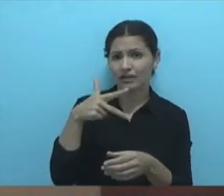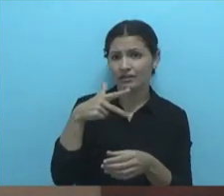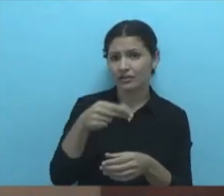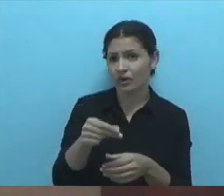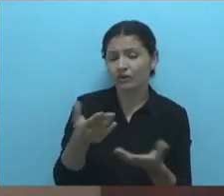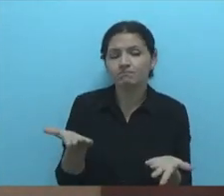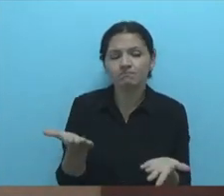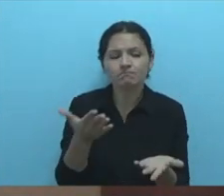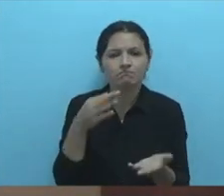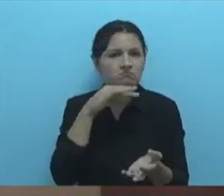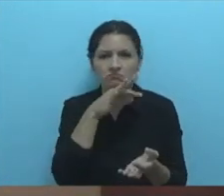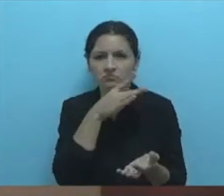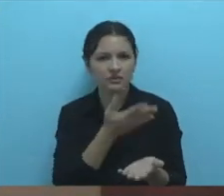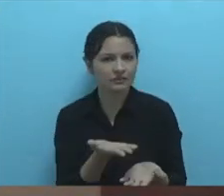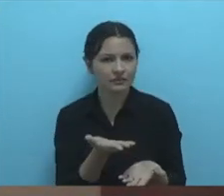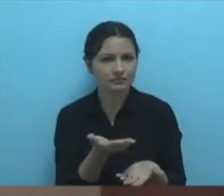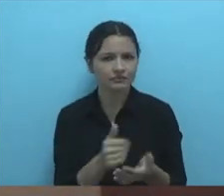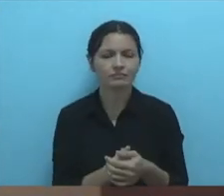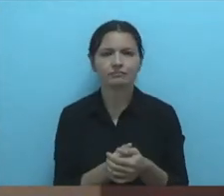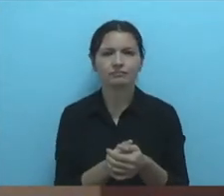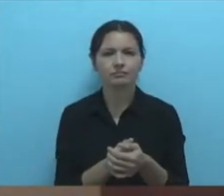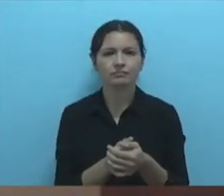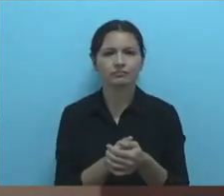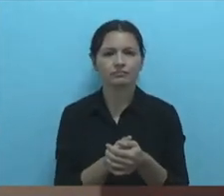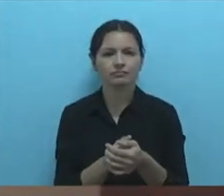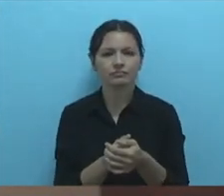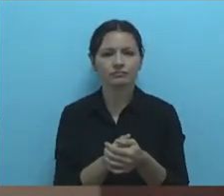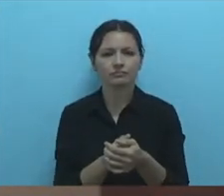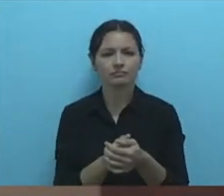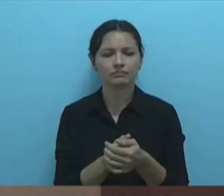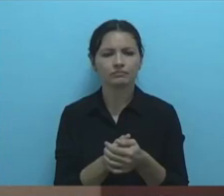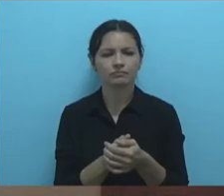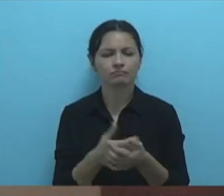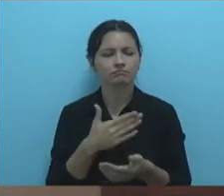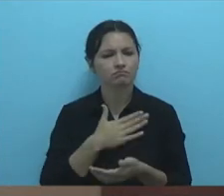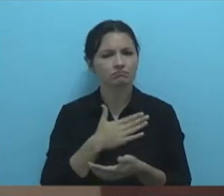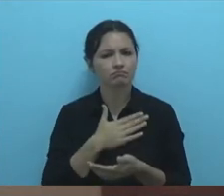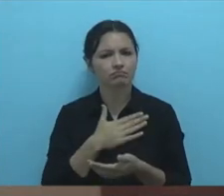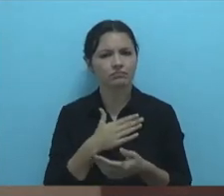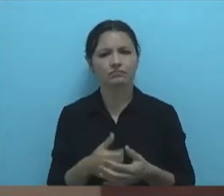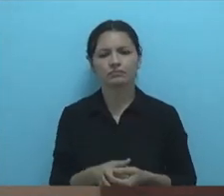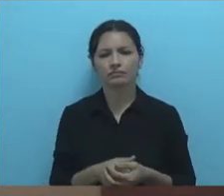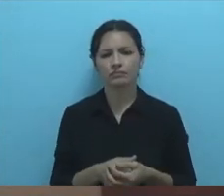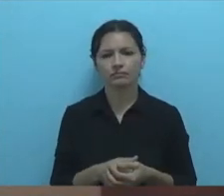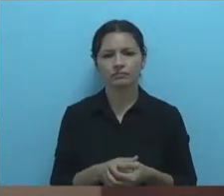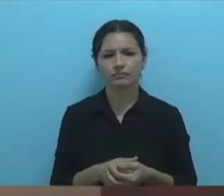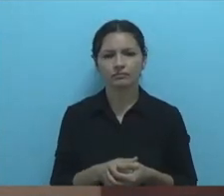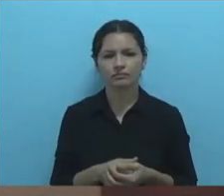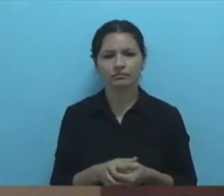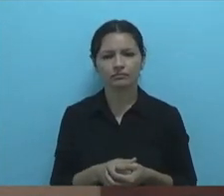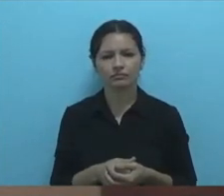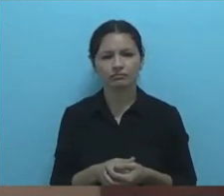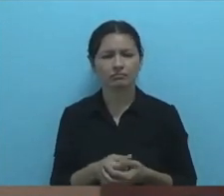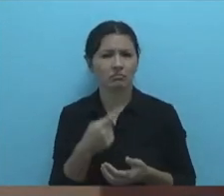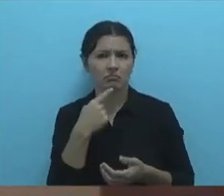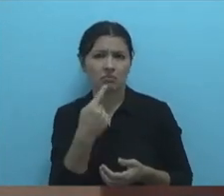realmente no lo comprendo No no es no está mi espíritu tampoco es no sé Buscar más